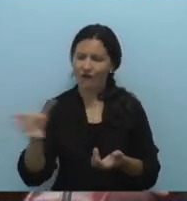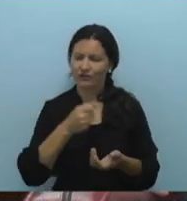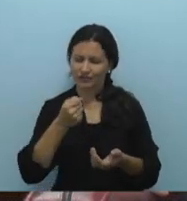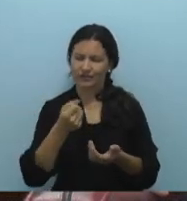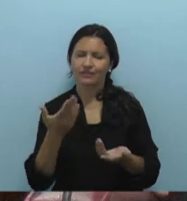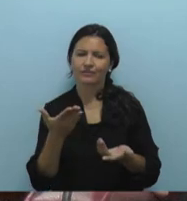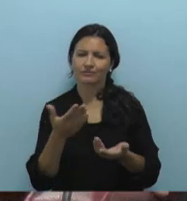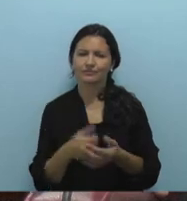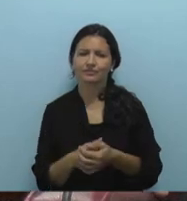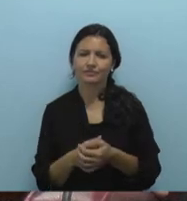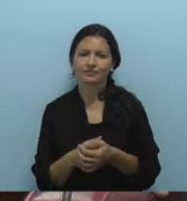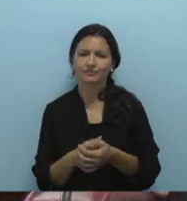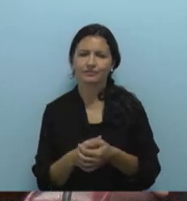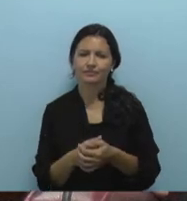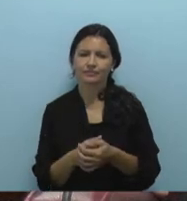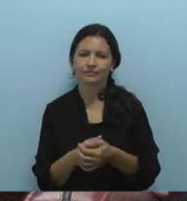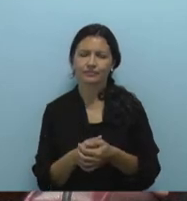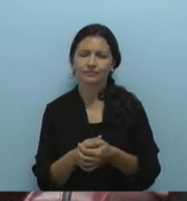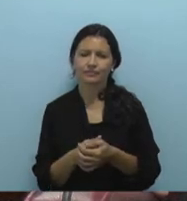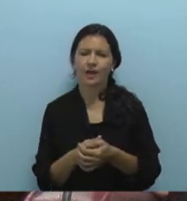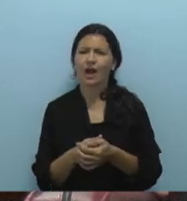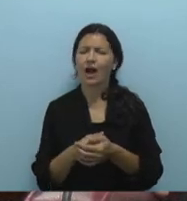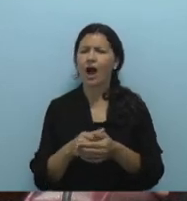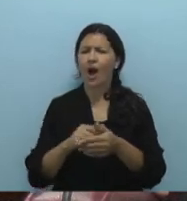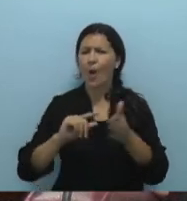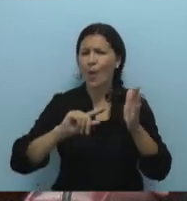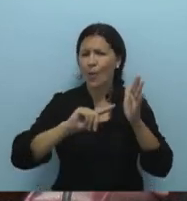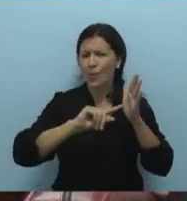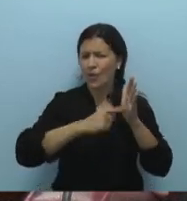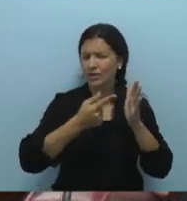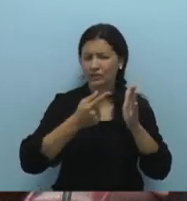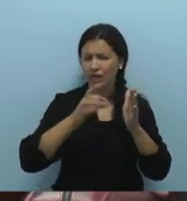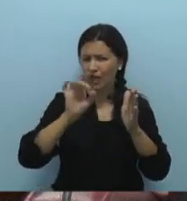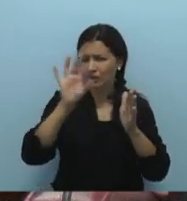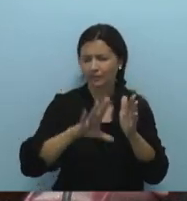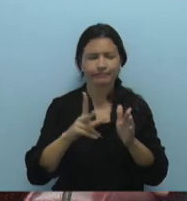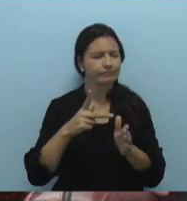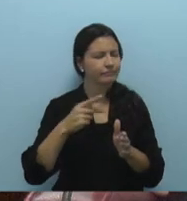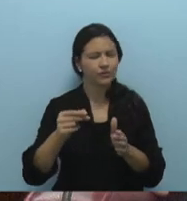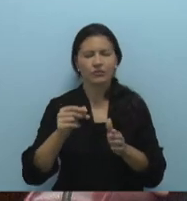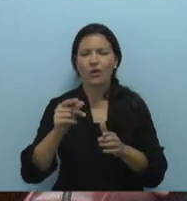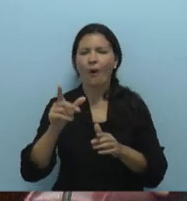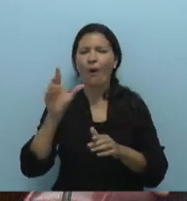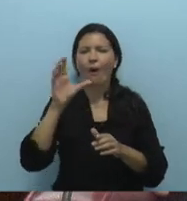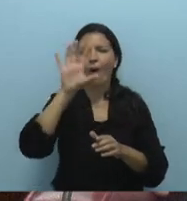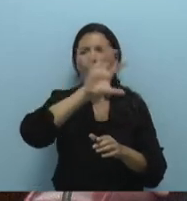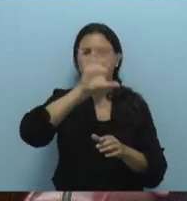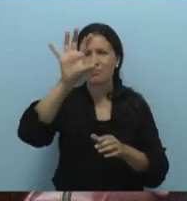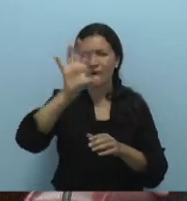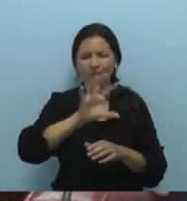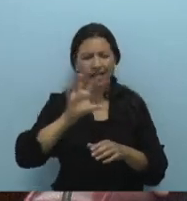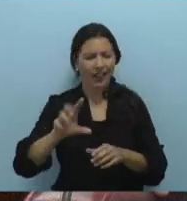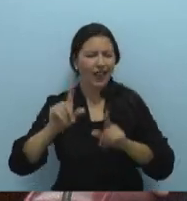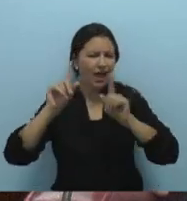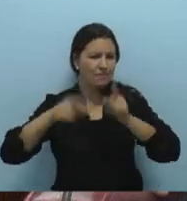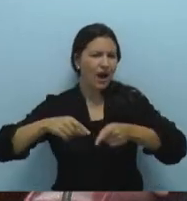Y quiero decirlo, no solo en la Ciudad Autónoma de Buenos Aires, sino fundamentalmente en el interior de nuestro país.